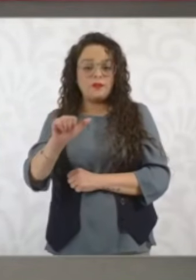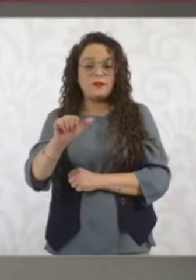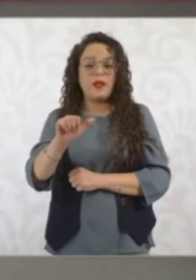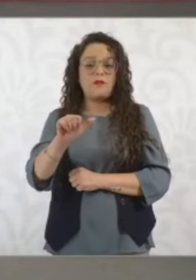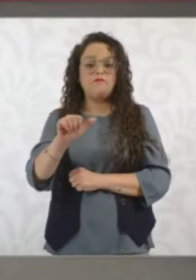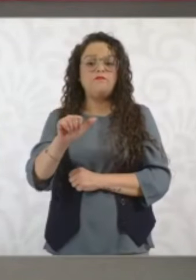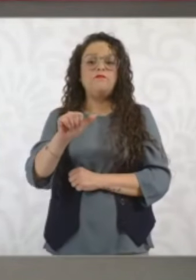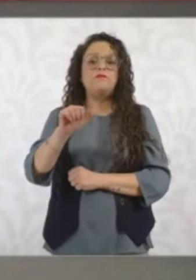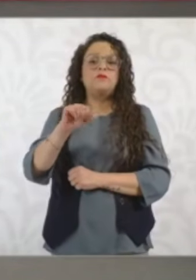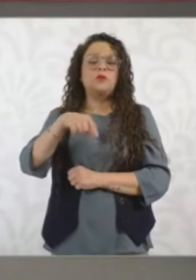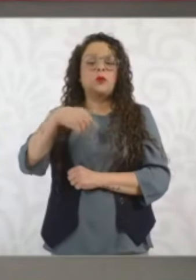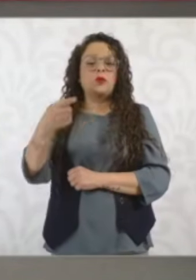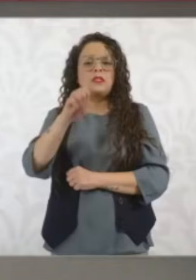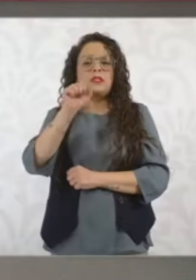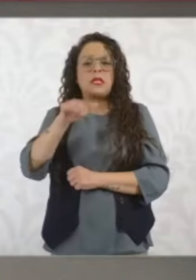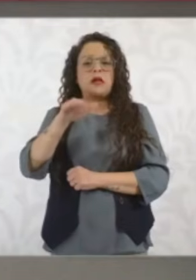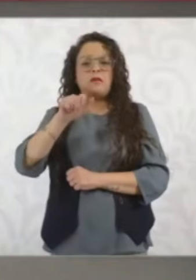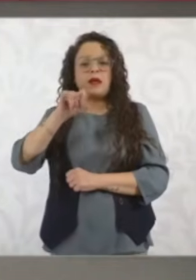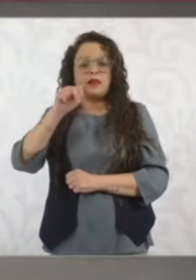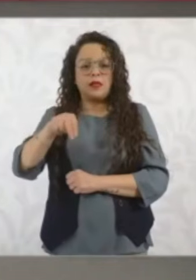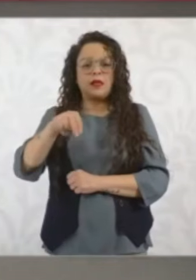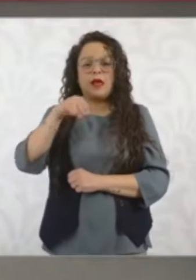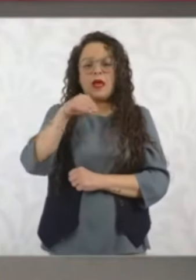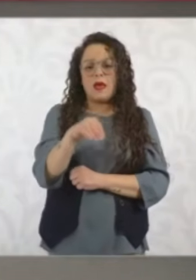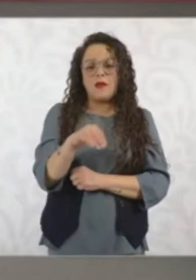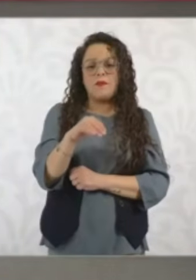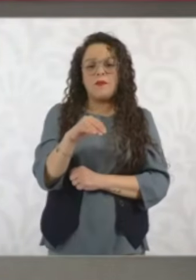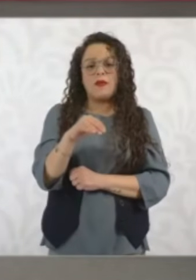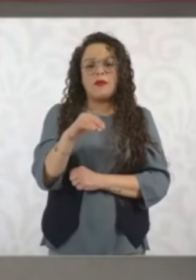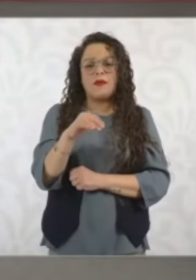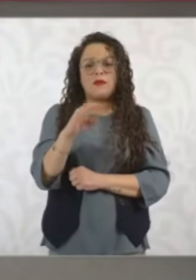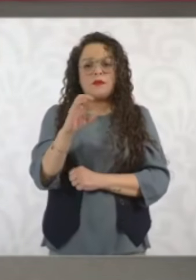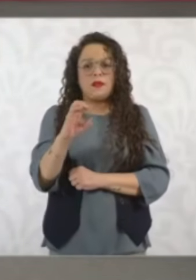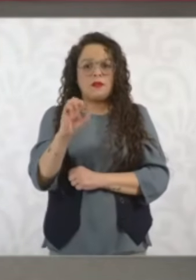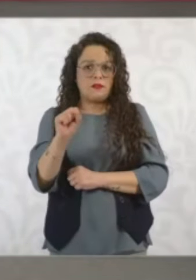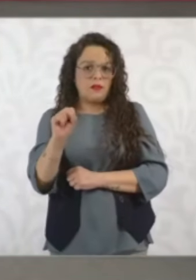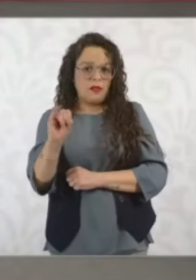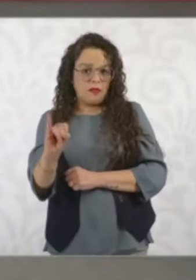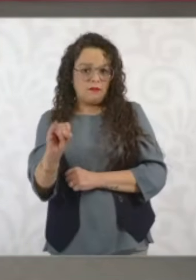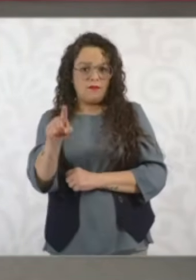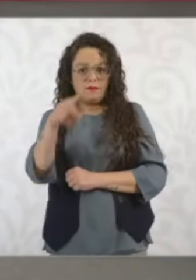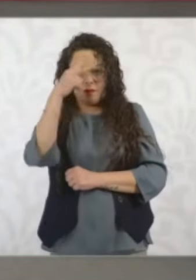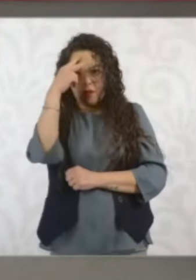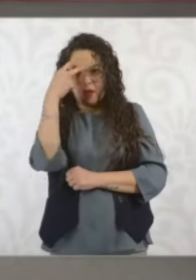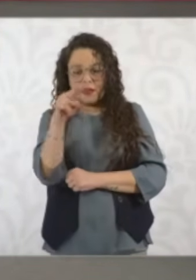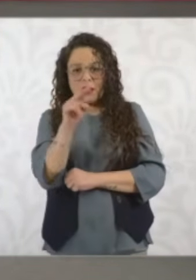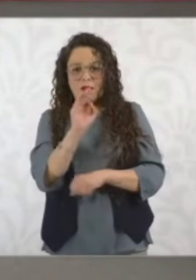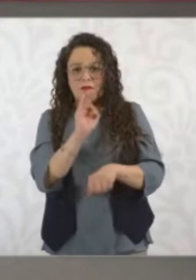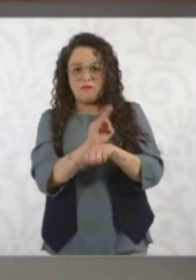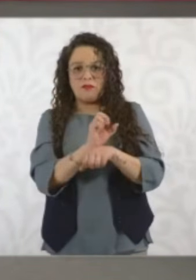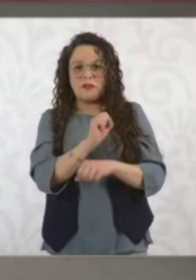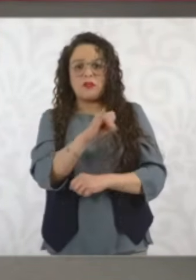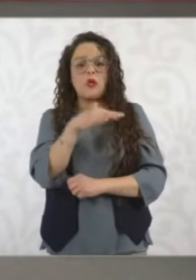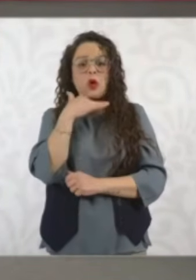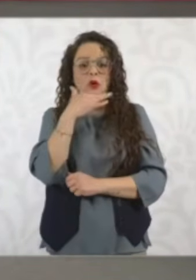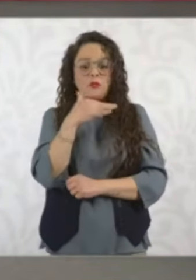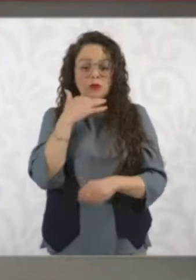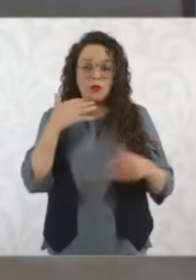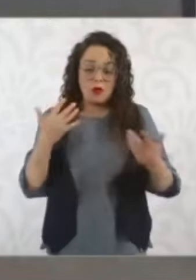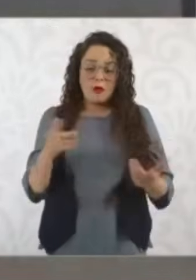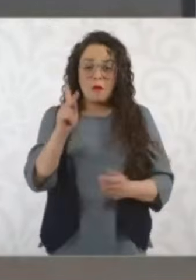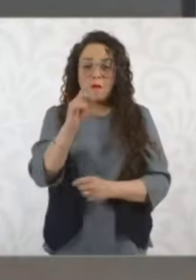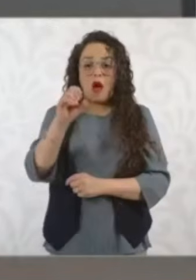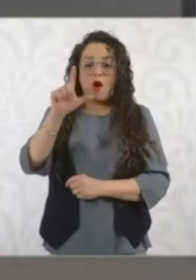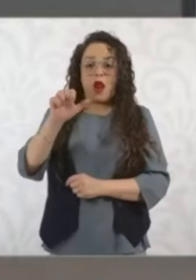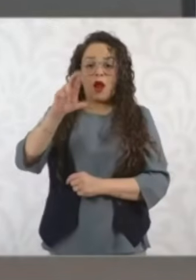San Martín, MCCI, que es Mexicanos a Favor de la Corrupción, Paola Rojas,